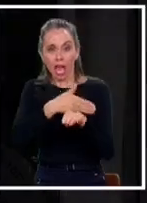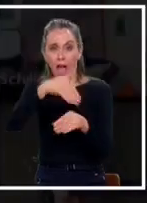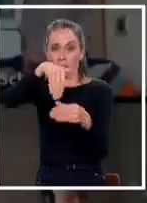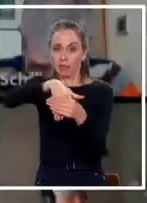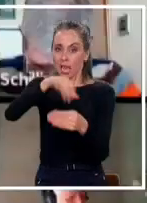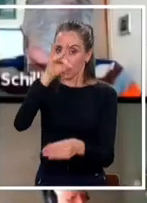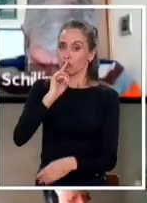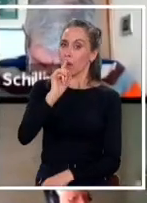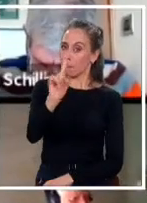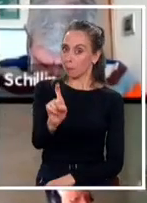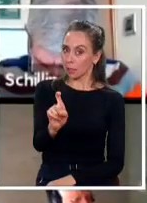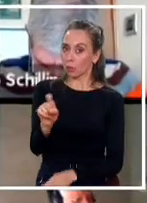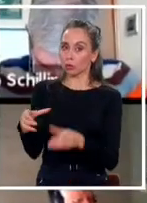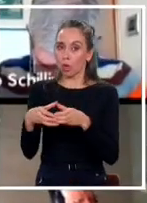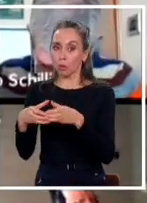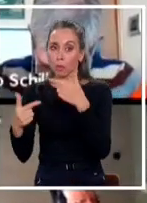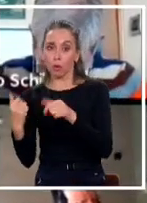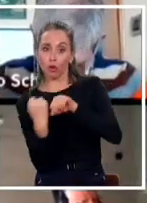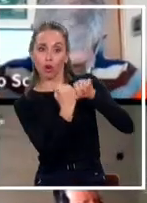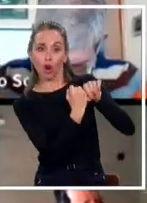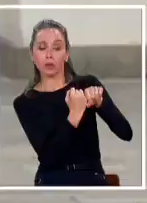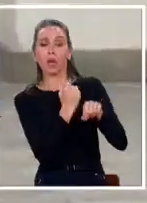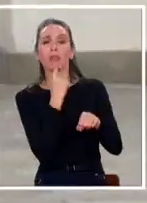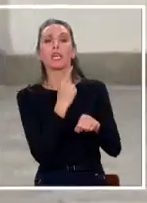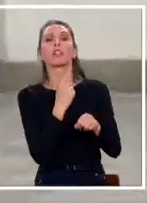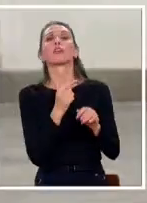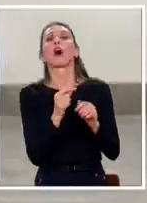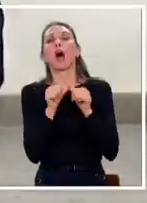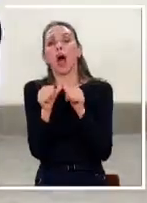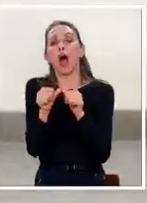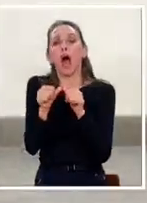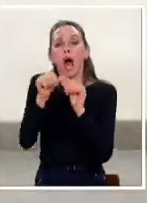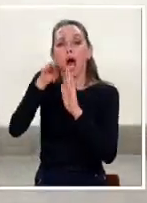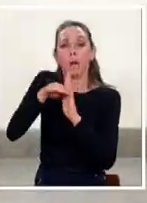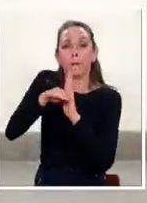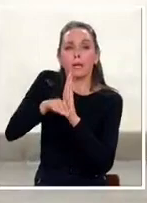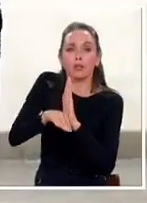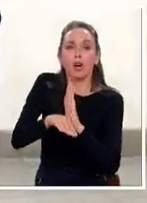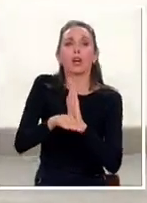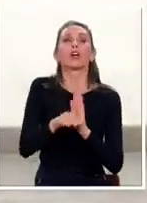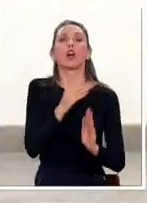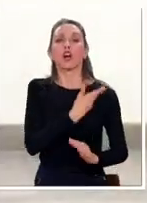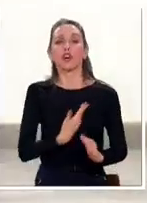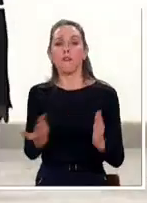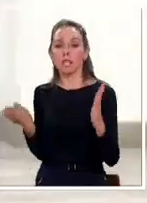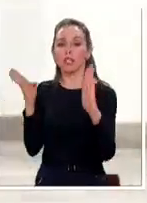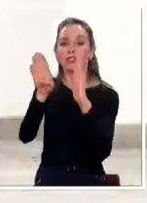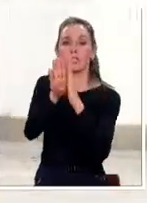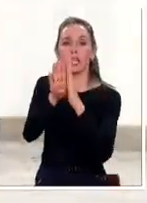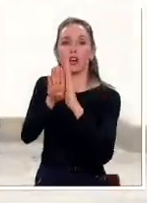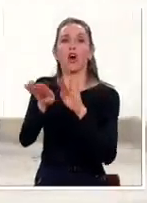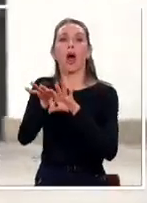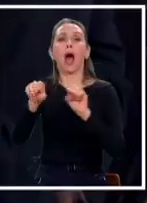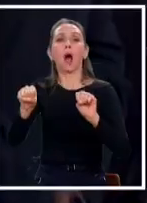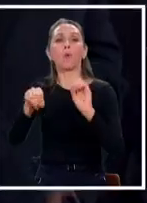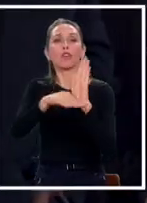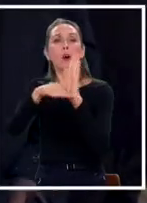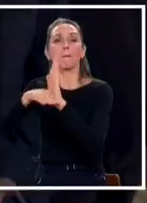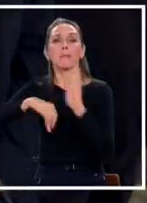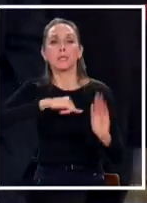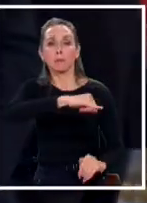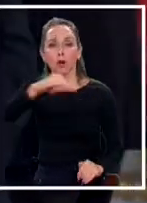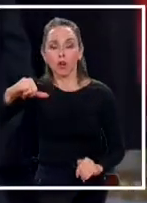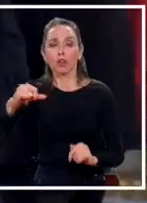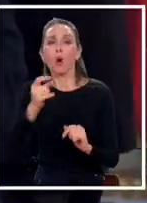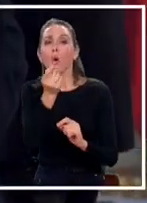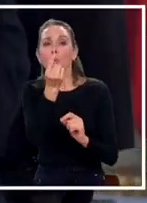elección? Primero la oposición, que catalogó como regateo y portazo los anuncios del gobierno sobre mínimos comunes. Los montos exactos aún